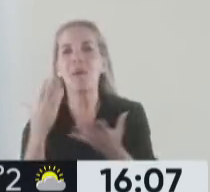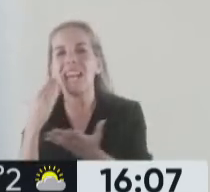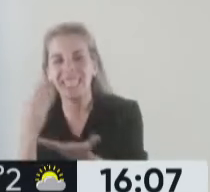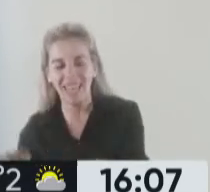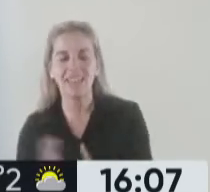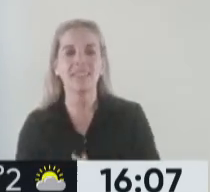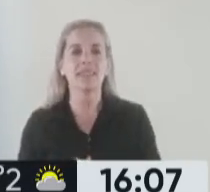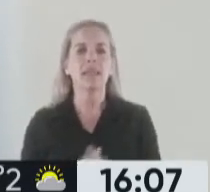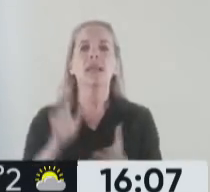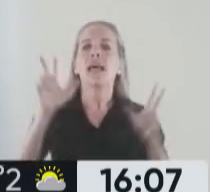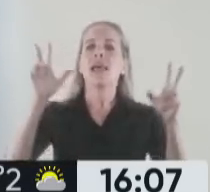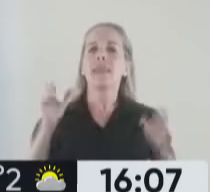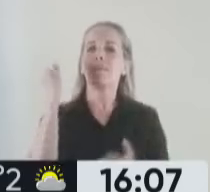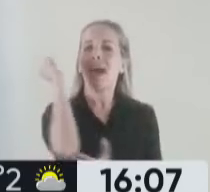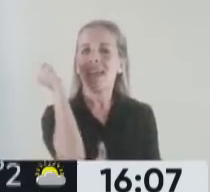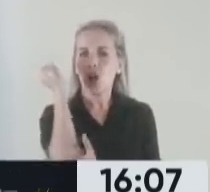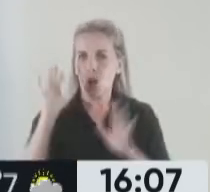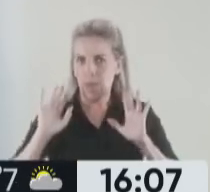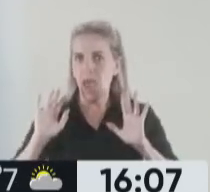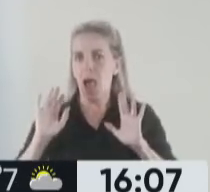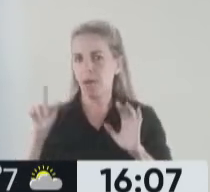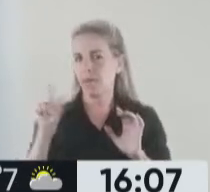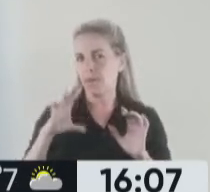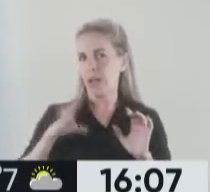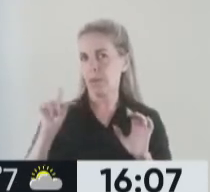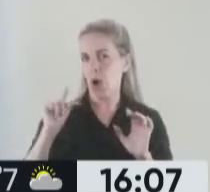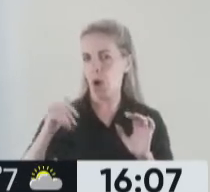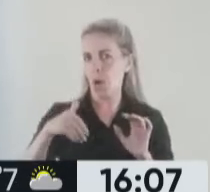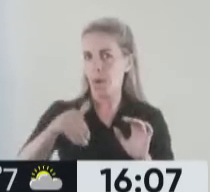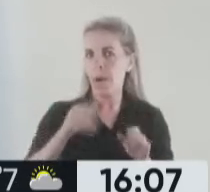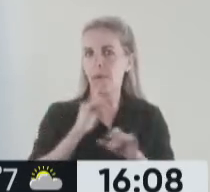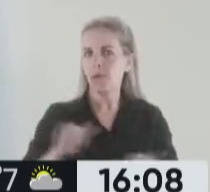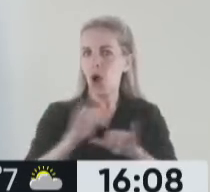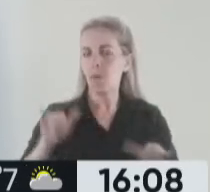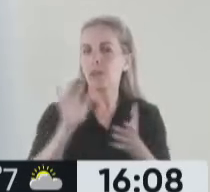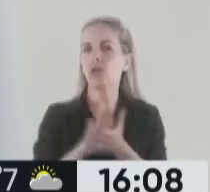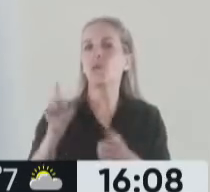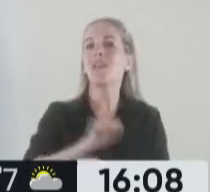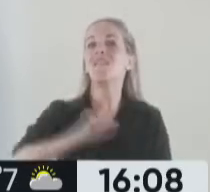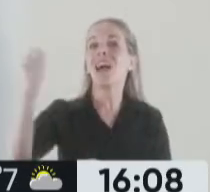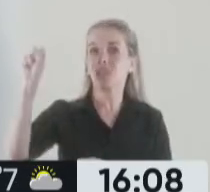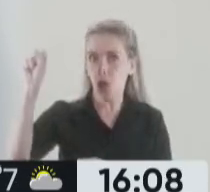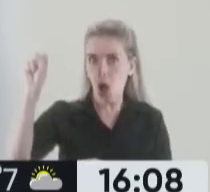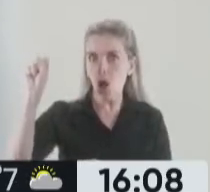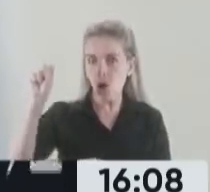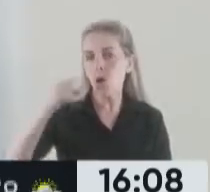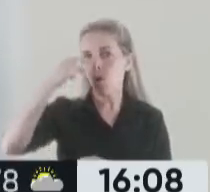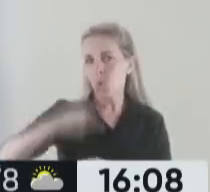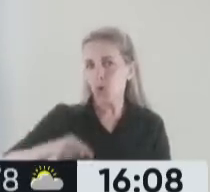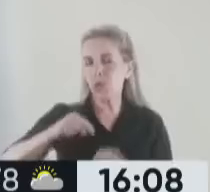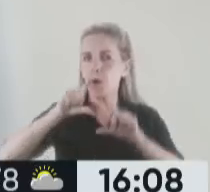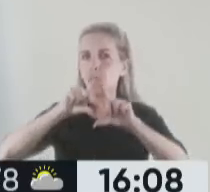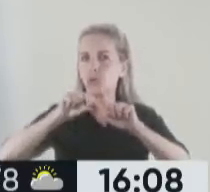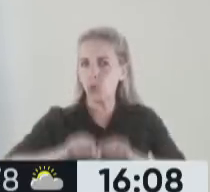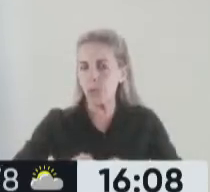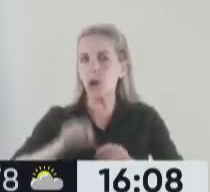temas económicos, ya que se acerca los índices del INDEC en el tema de inflación. Bueno, los últimos que tuvimos, los